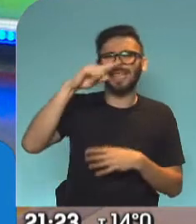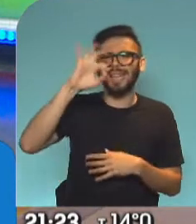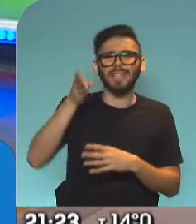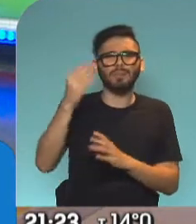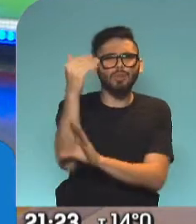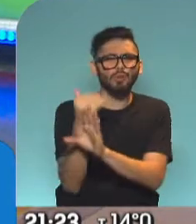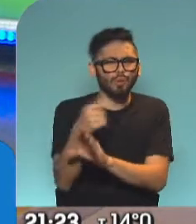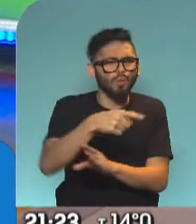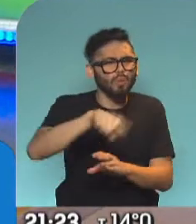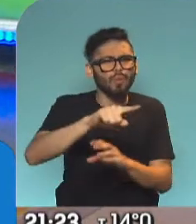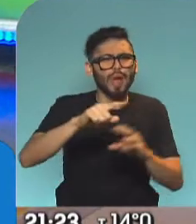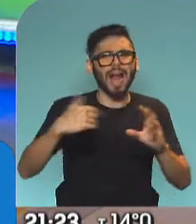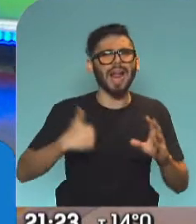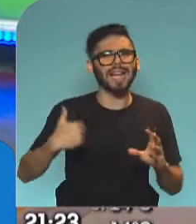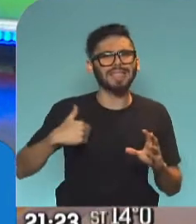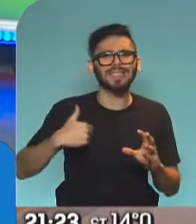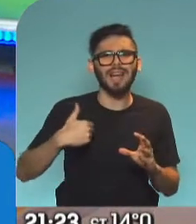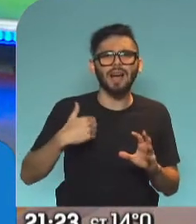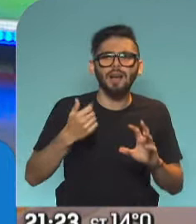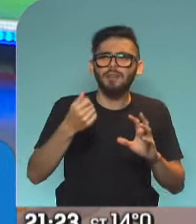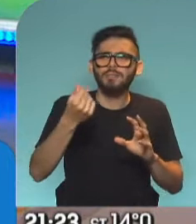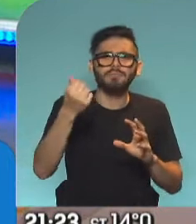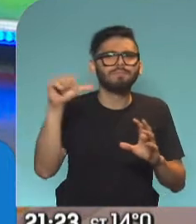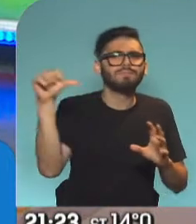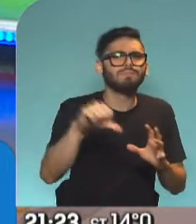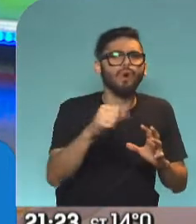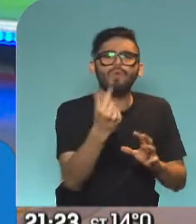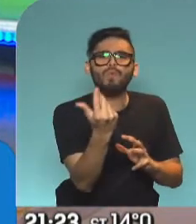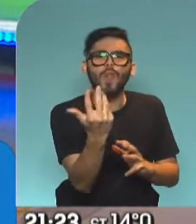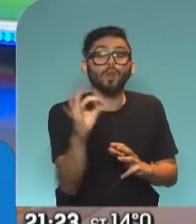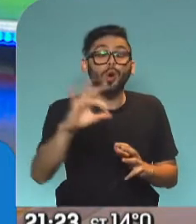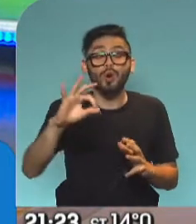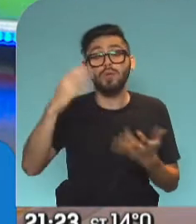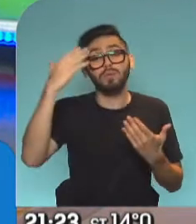cifras de lo que ha sucedido en la Argentina y también manejan cifras de alguna proyección ideal